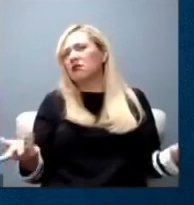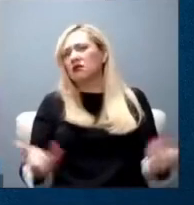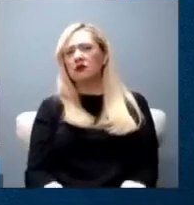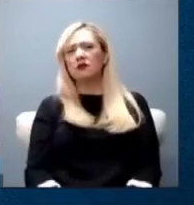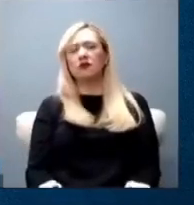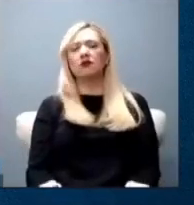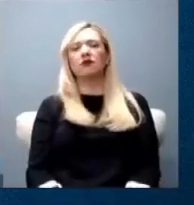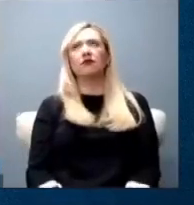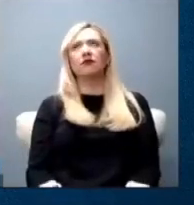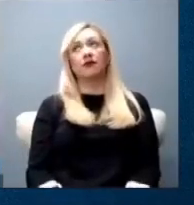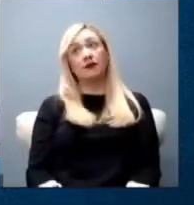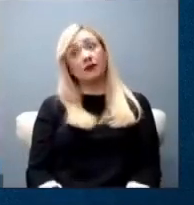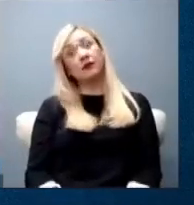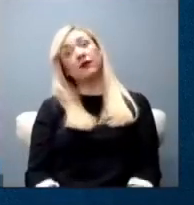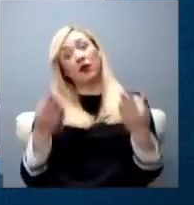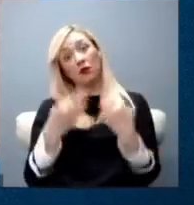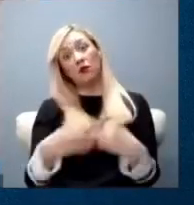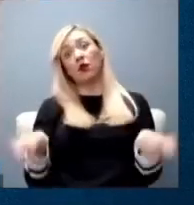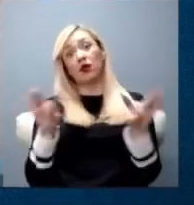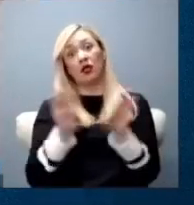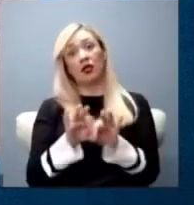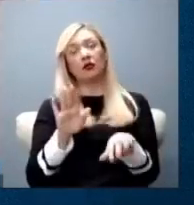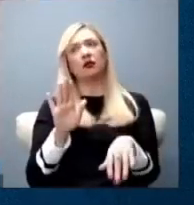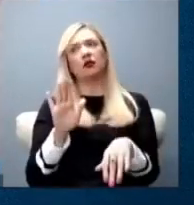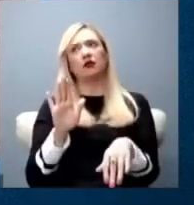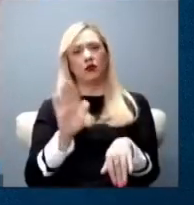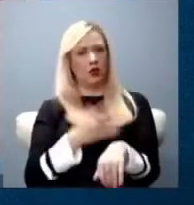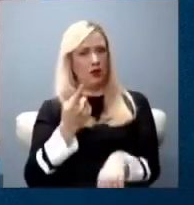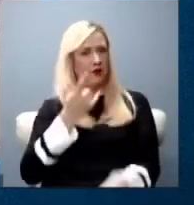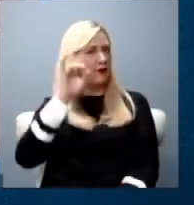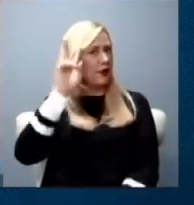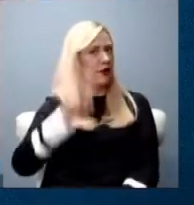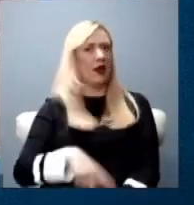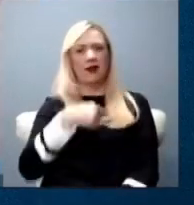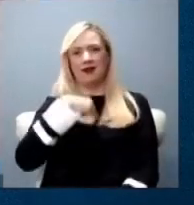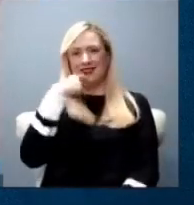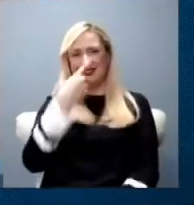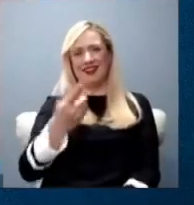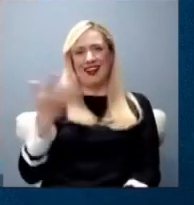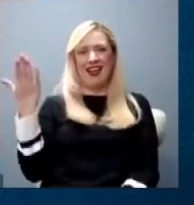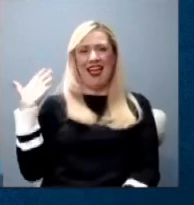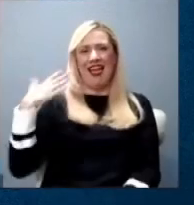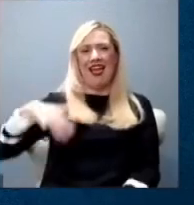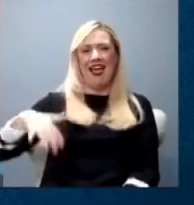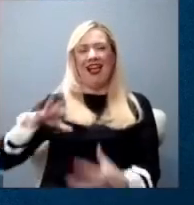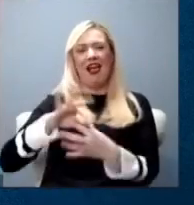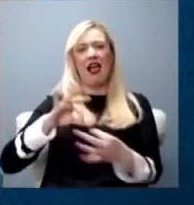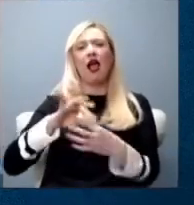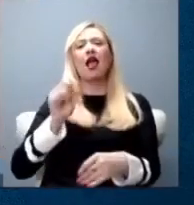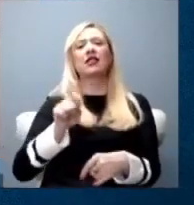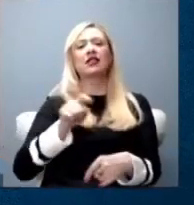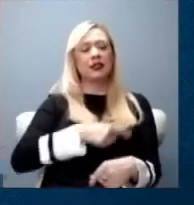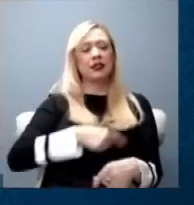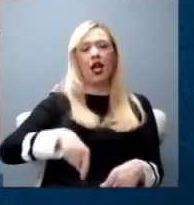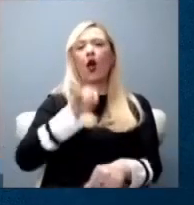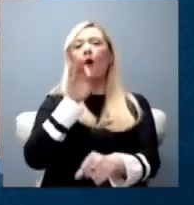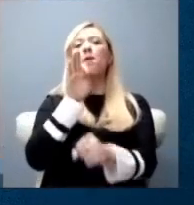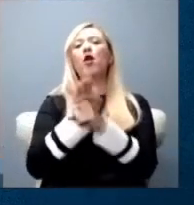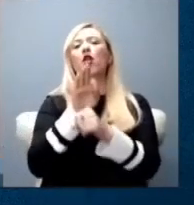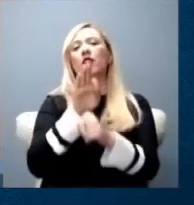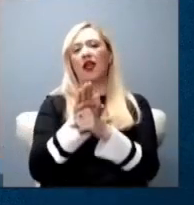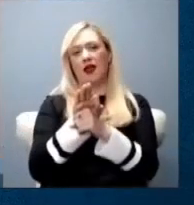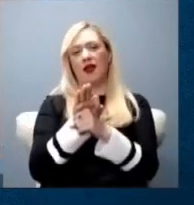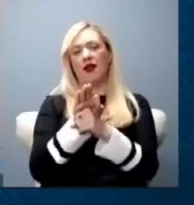Claro, esto es muy importante porque, como lo hemos venido señalando, son órganos de protección, o sea, protegen nuestros derechos